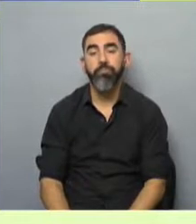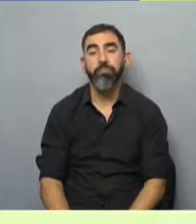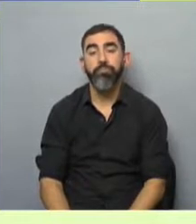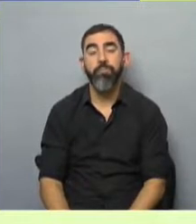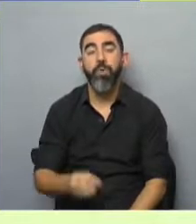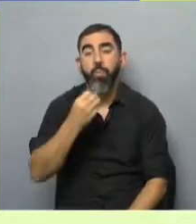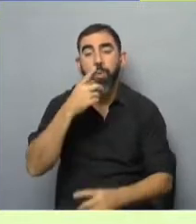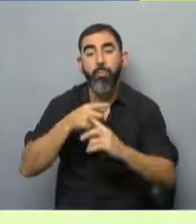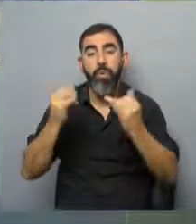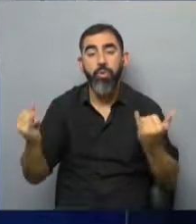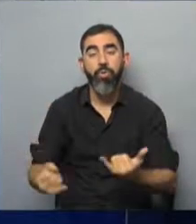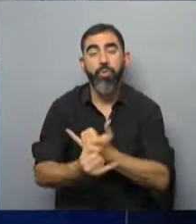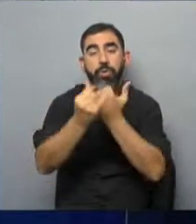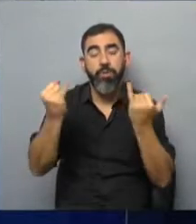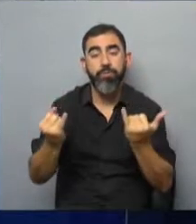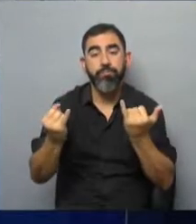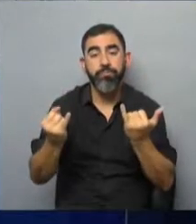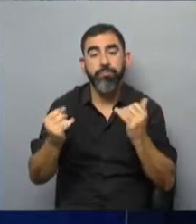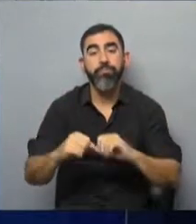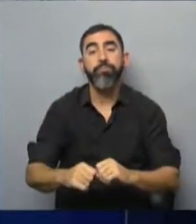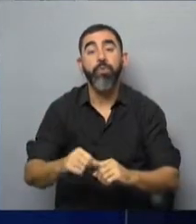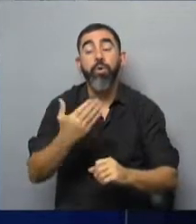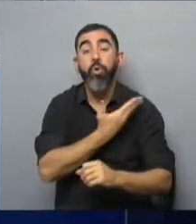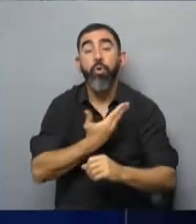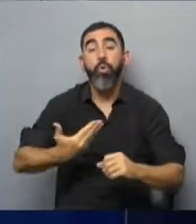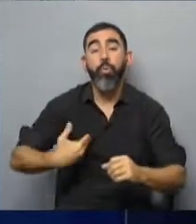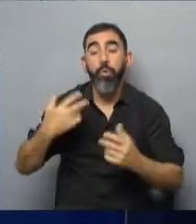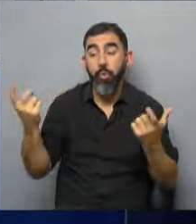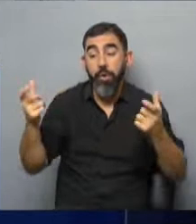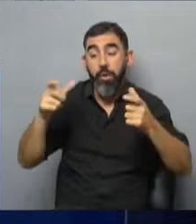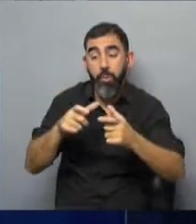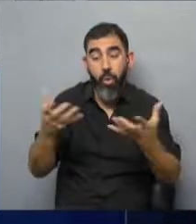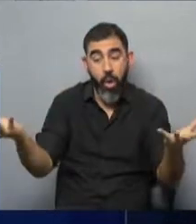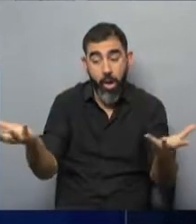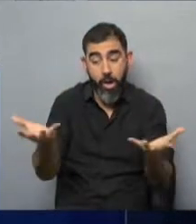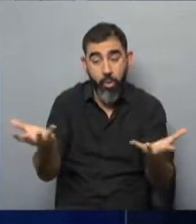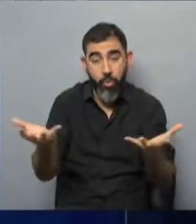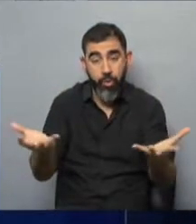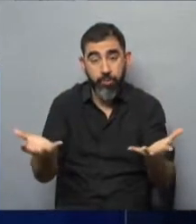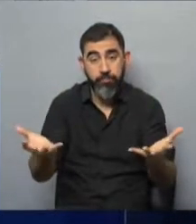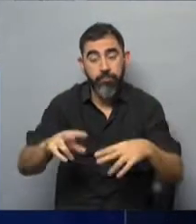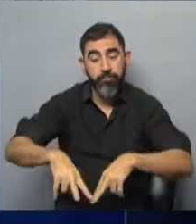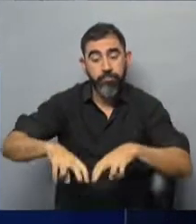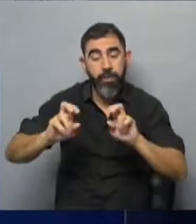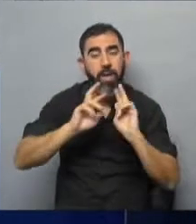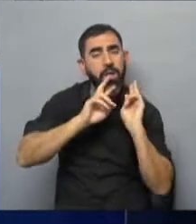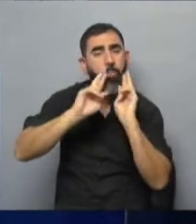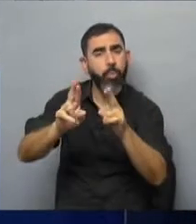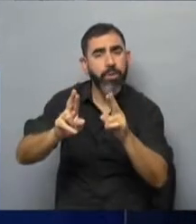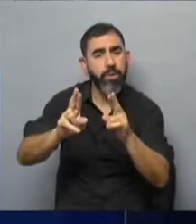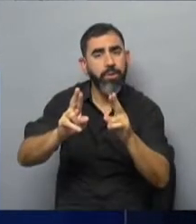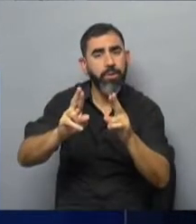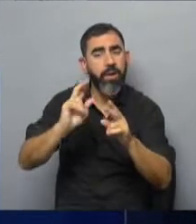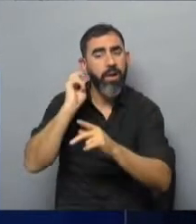Buen mediodía, Rosina. Como veíamos en la portada, el Poder Ejecutivo está reunido en estos momentos para analizar la respuesta que se le va a dar a